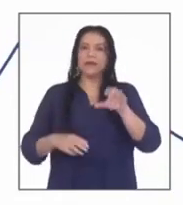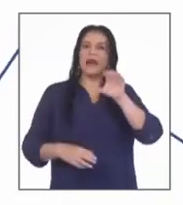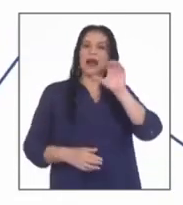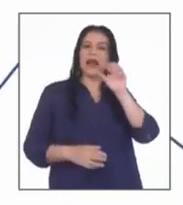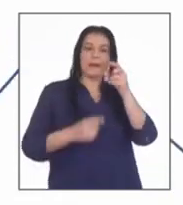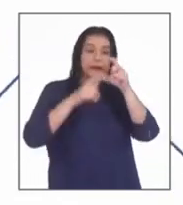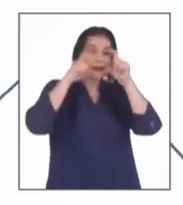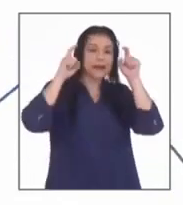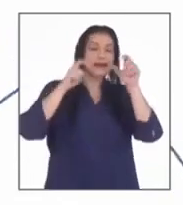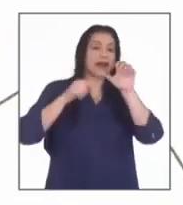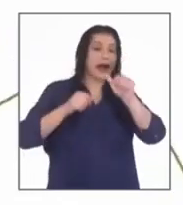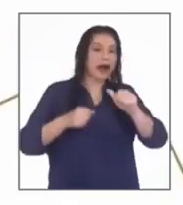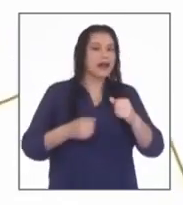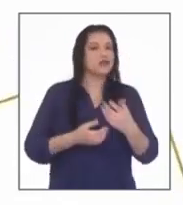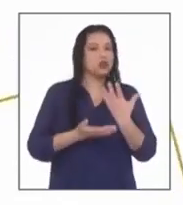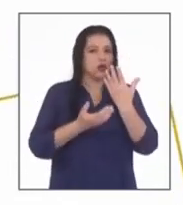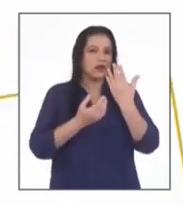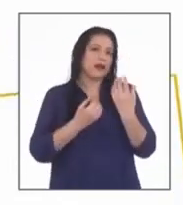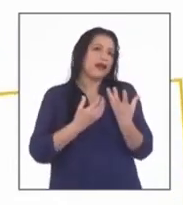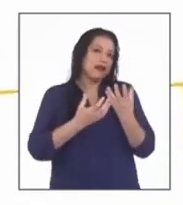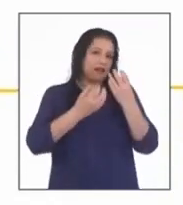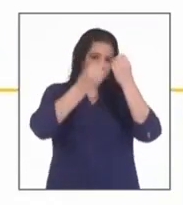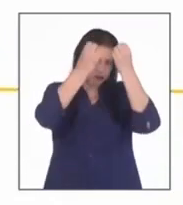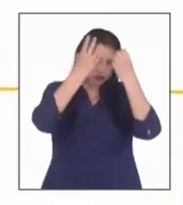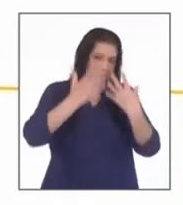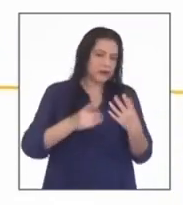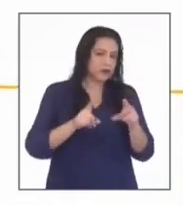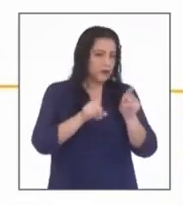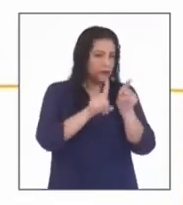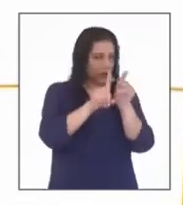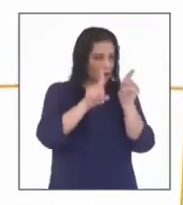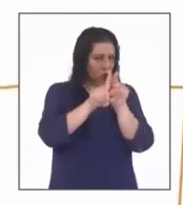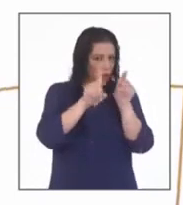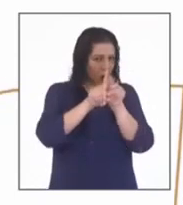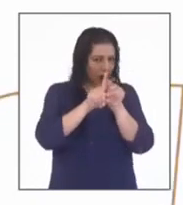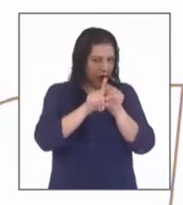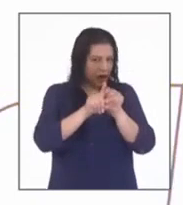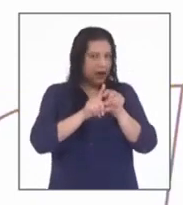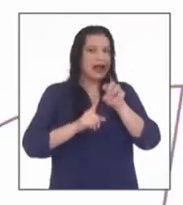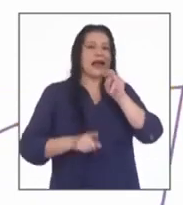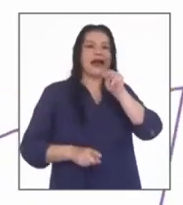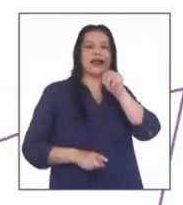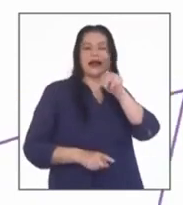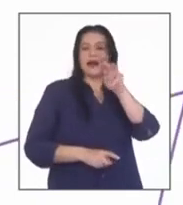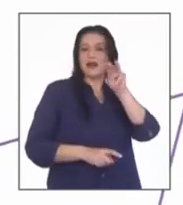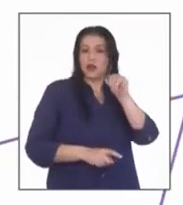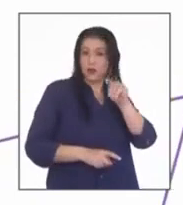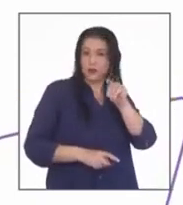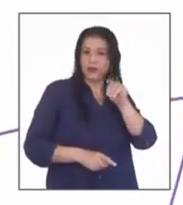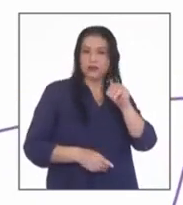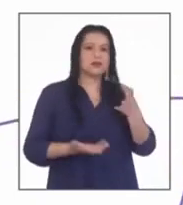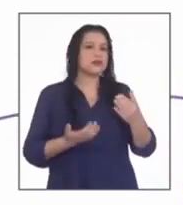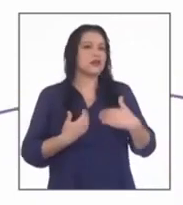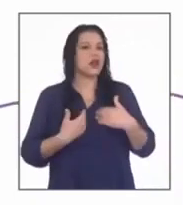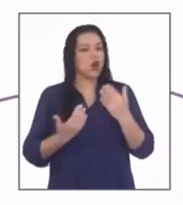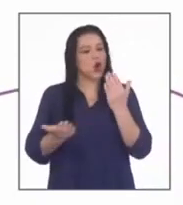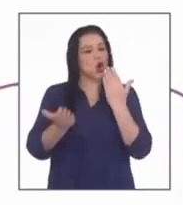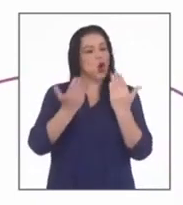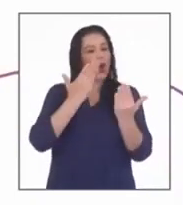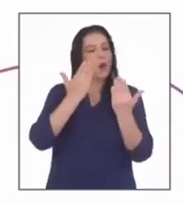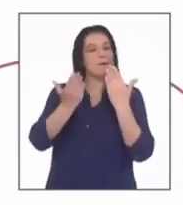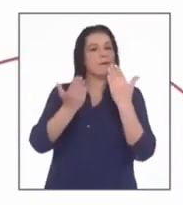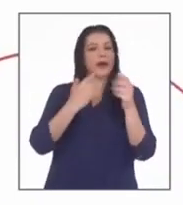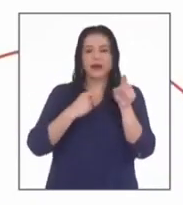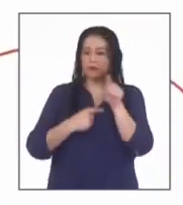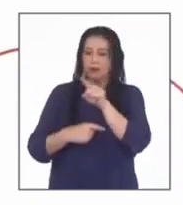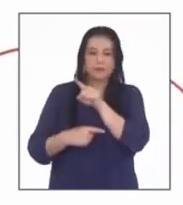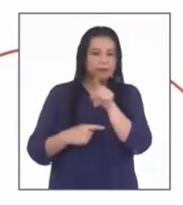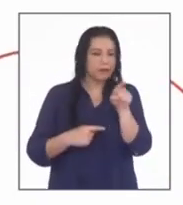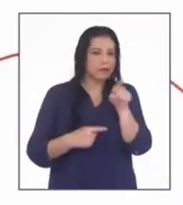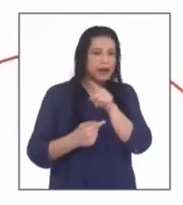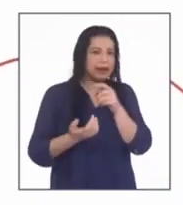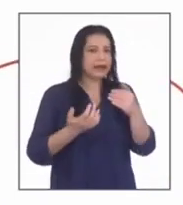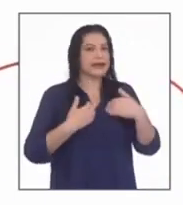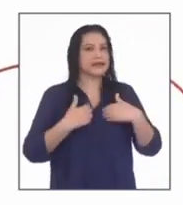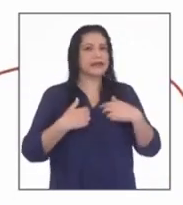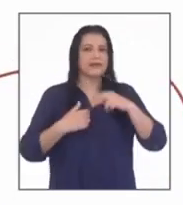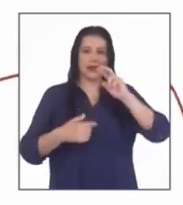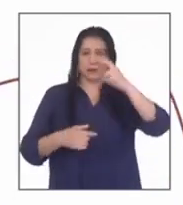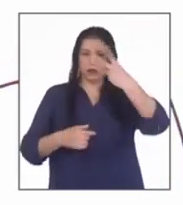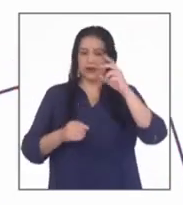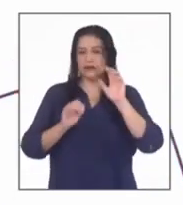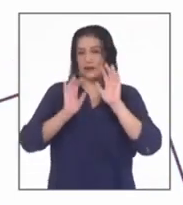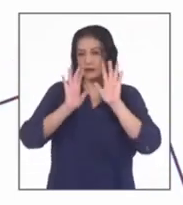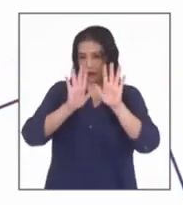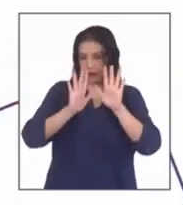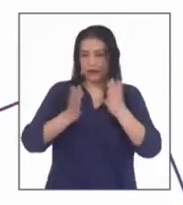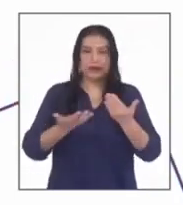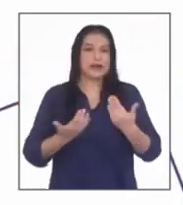A, en base a los datos, como tienen el mismo orden de magnitud, o sea, nanómetros, bastará con comparar las expresiones que acompañan a las potencias de